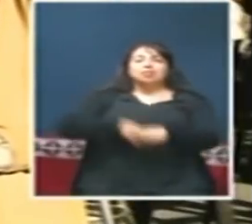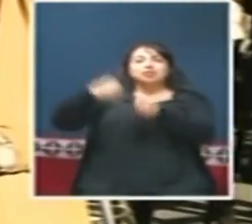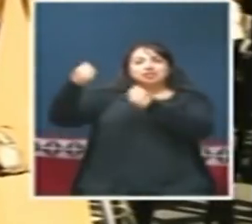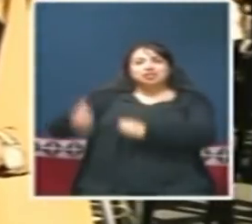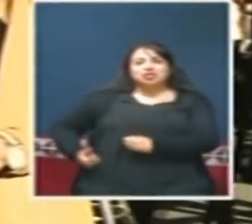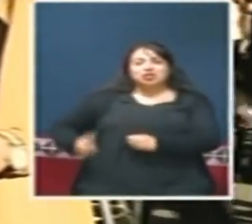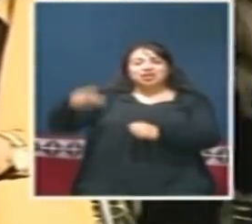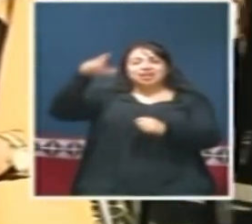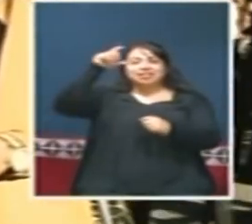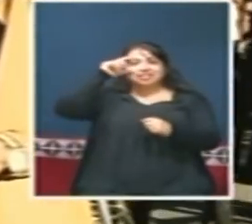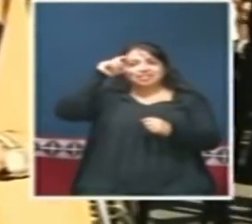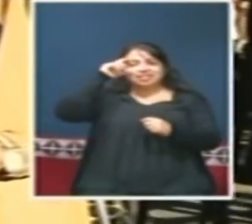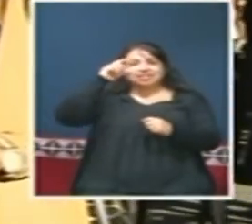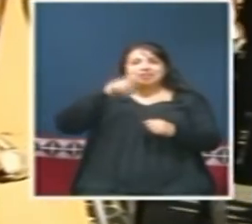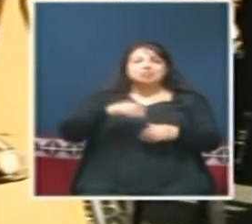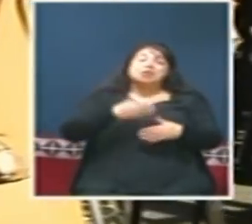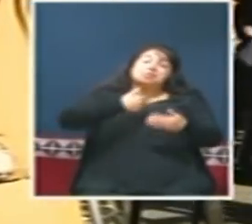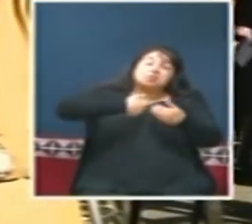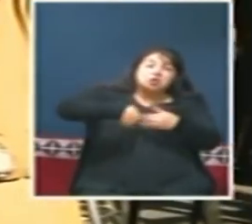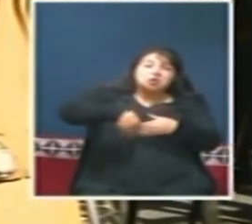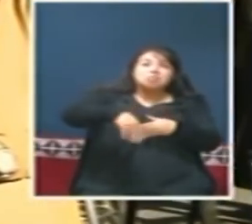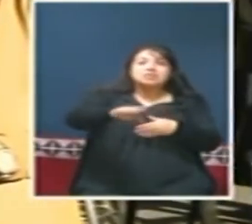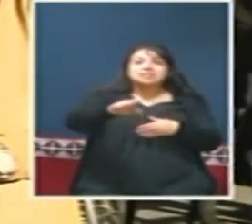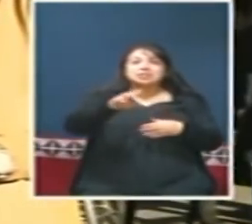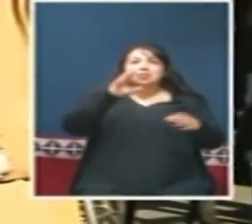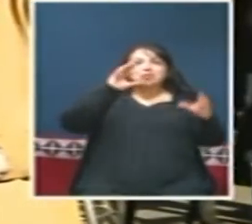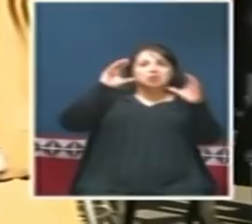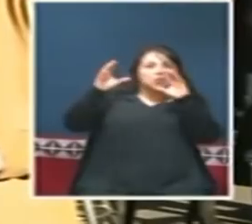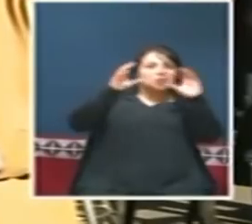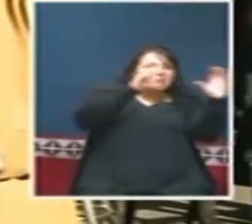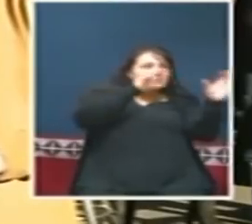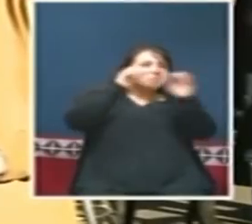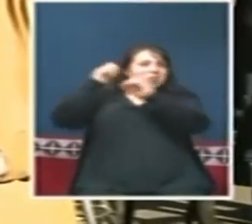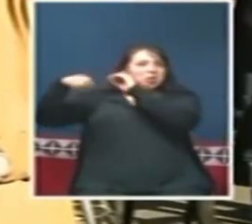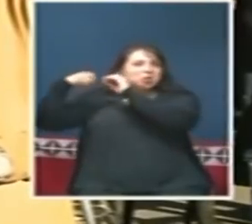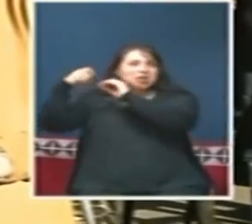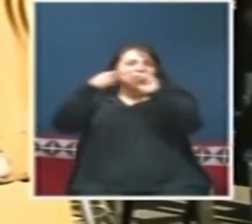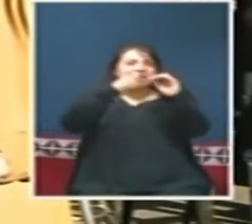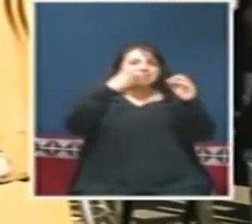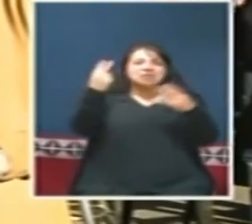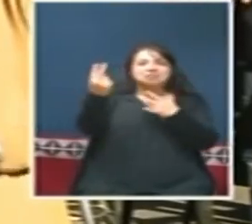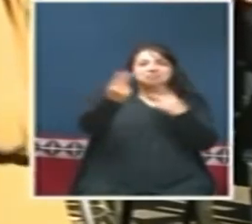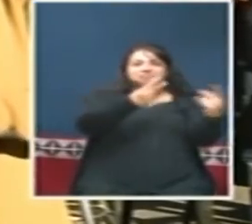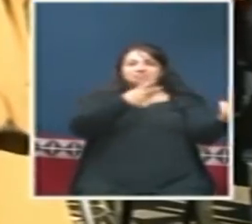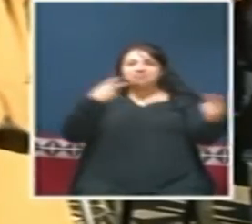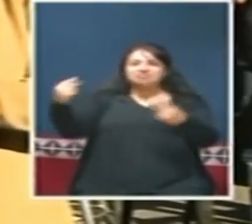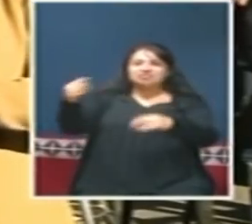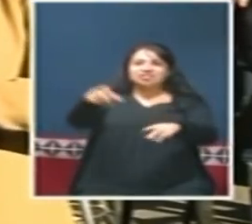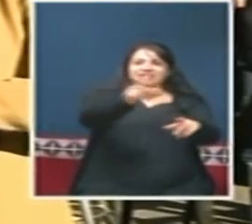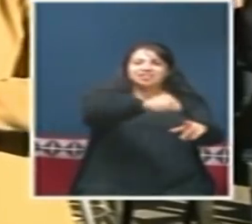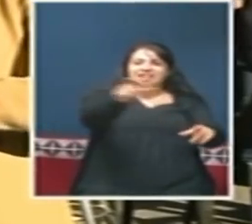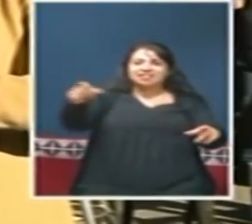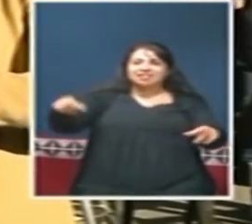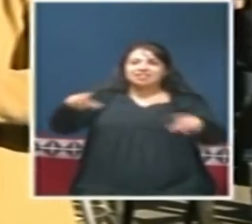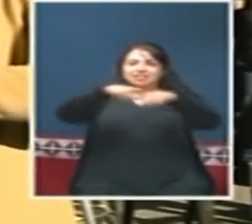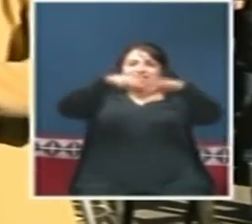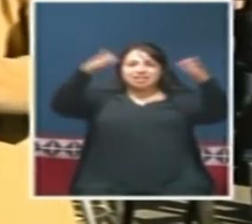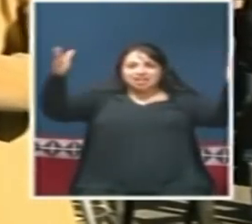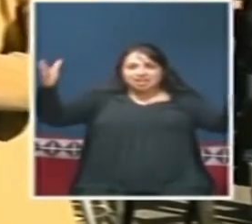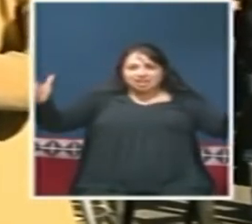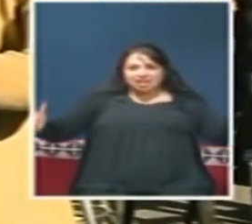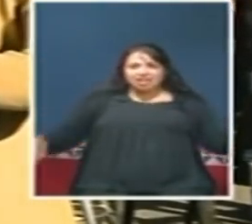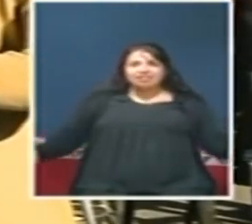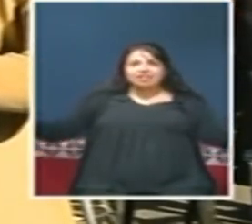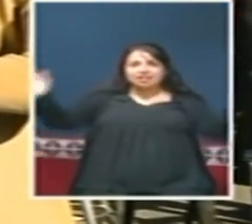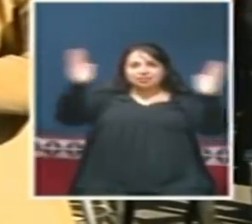sigamos jugando con nuestras cámaras entre la gente. en el altar, si te parece, Silvana, como para